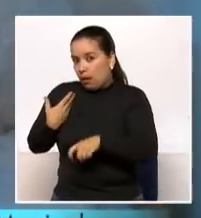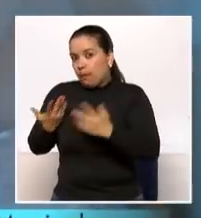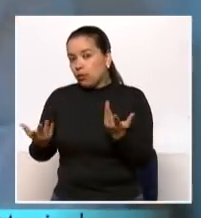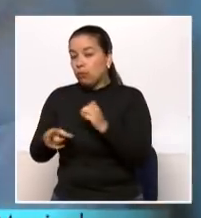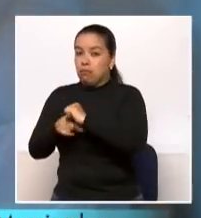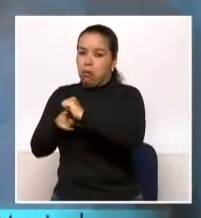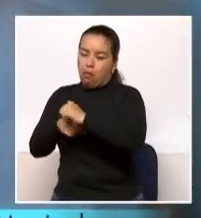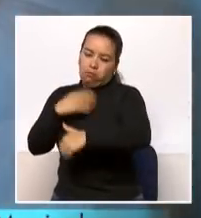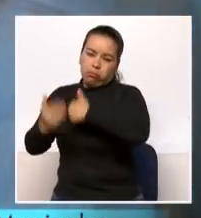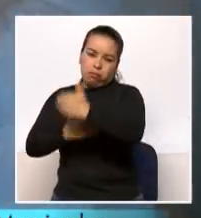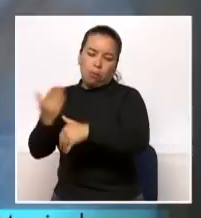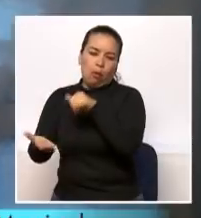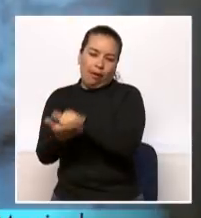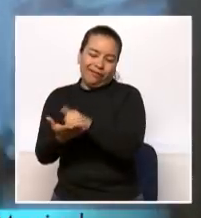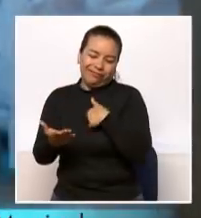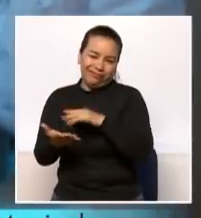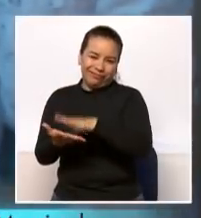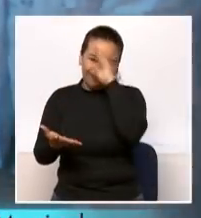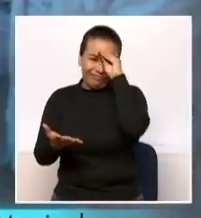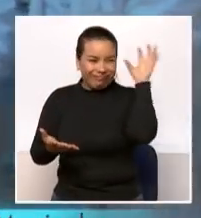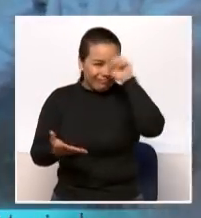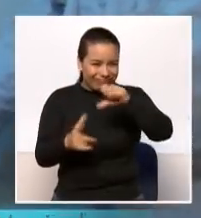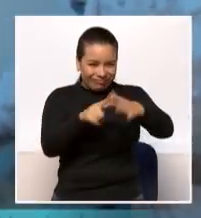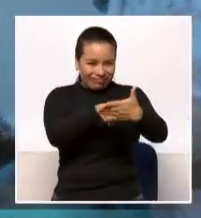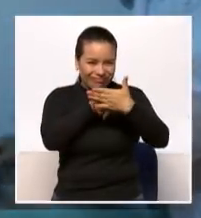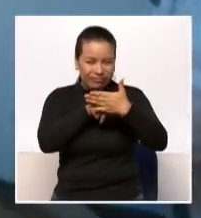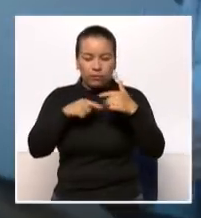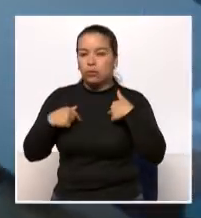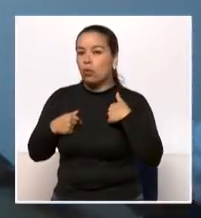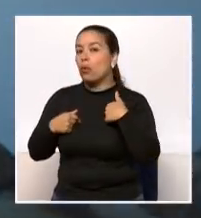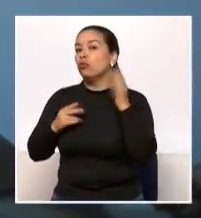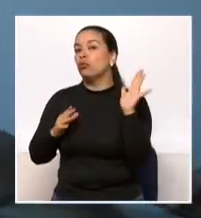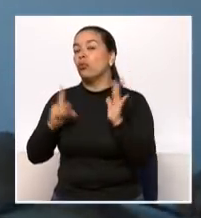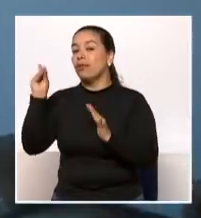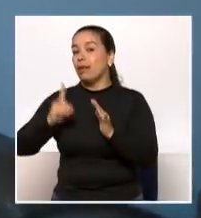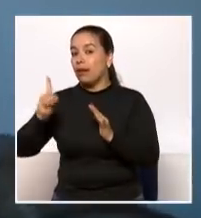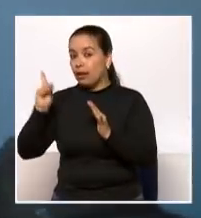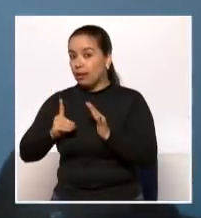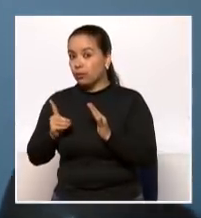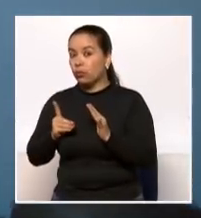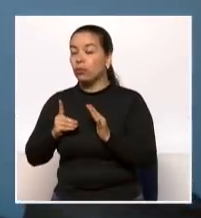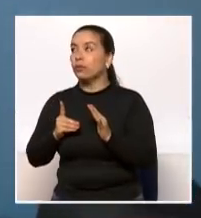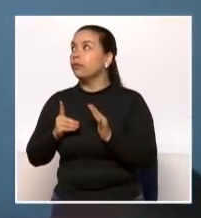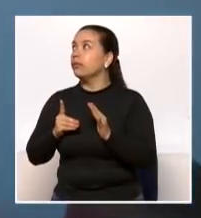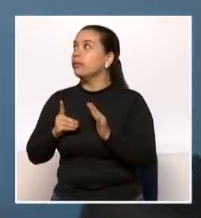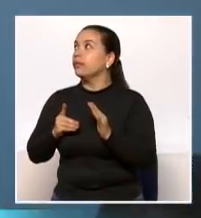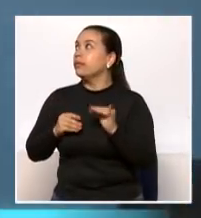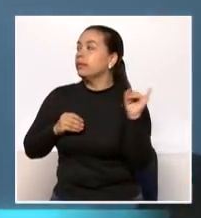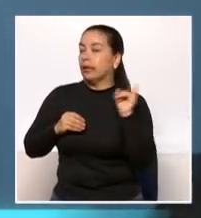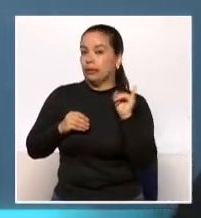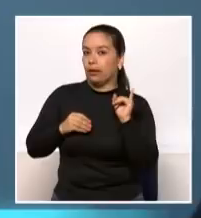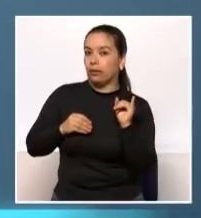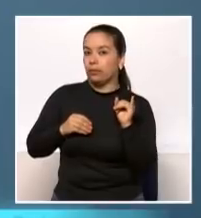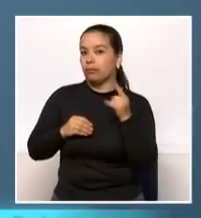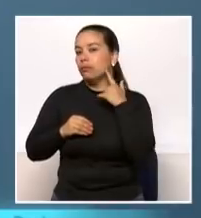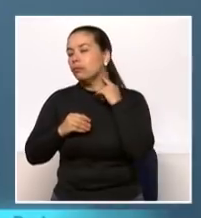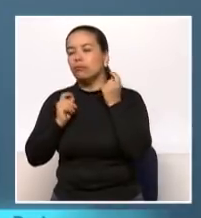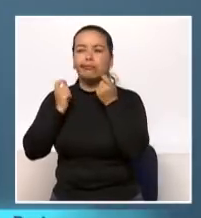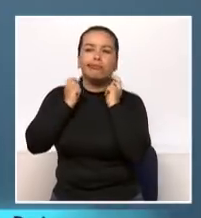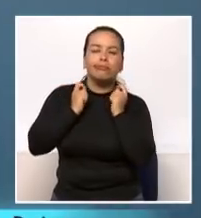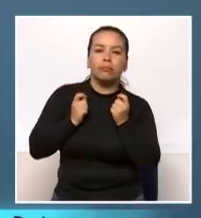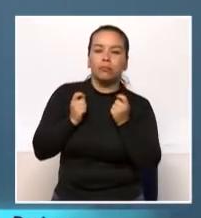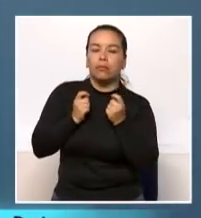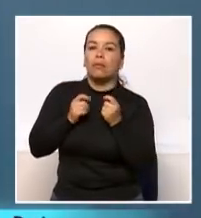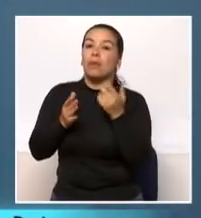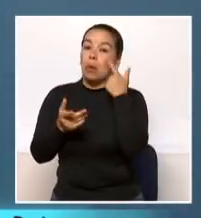entrenando. Entonces, básicamente, ¿qué evaluamos? El lóbulo tiroideo derecho, el istmo y el lóbulo tiroideo izquierdo. Es muy importante esto,